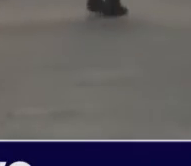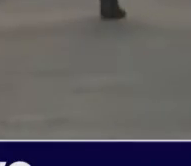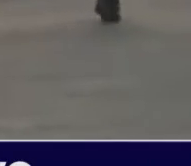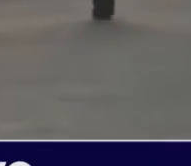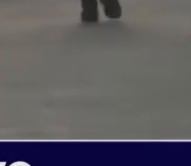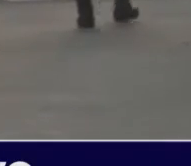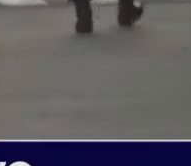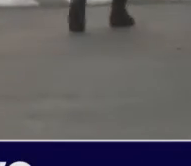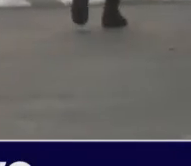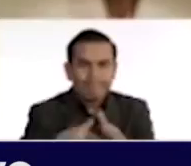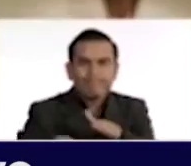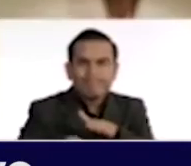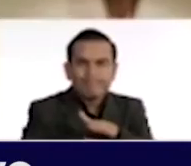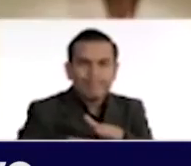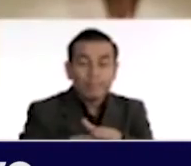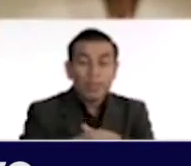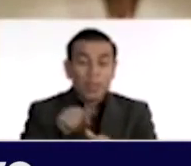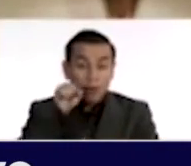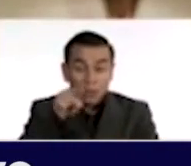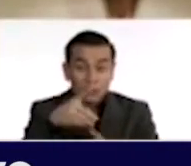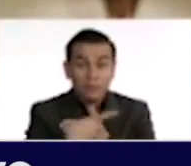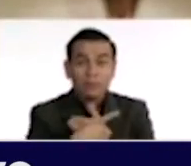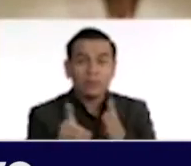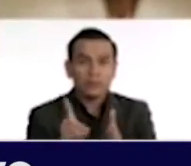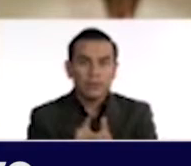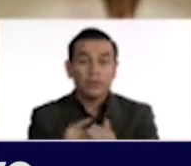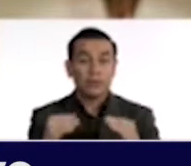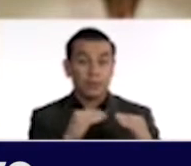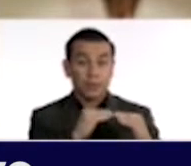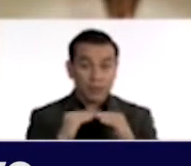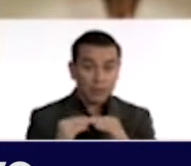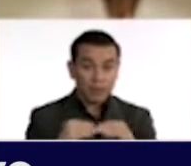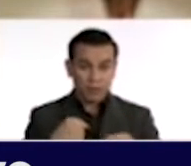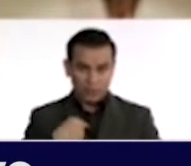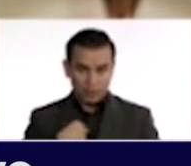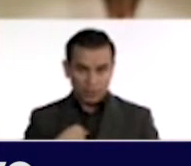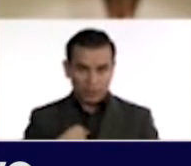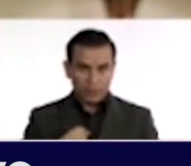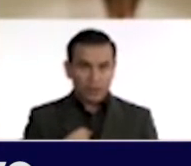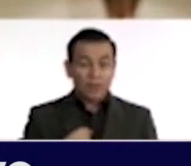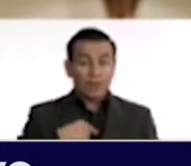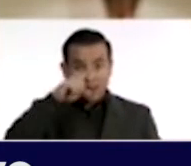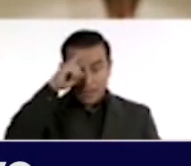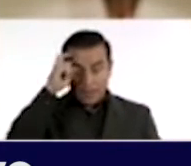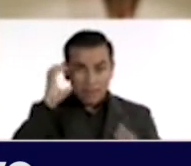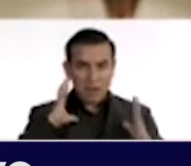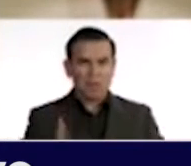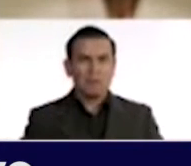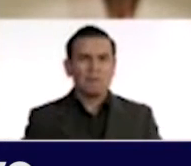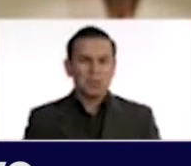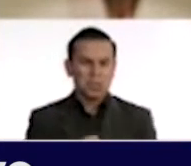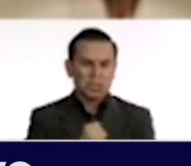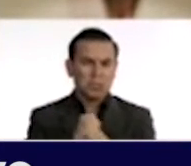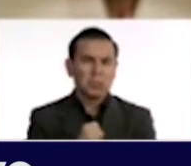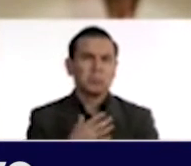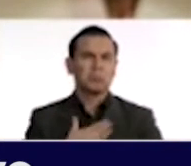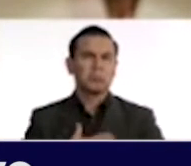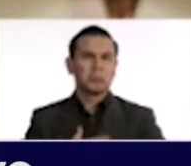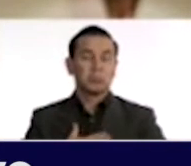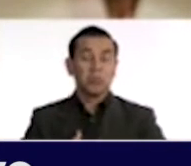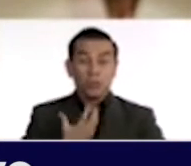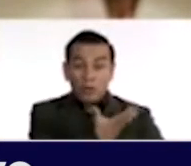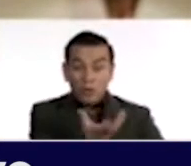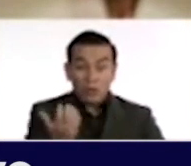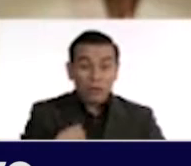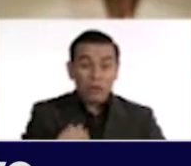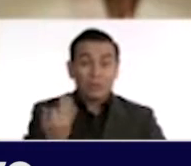Plan Control Territorial. Señores diputados, ustedes, al igual que yo y algunos funcionarios, tienen la seguridad resuelta. Hagamos que cada uno